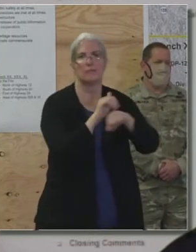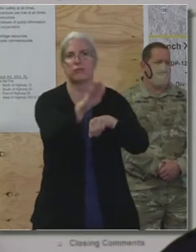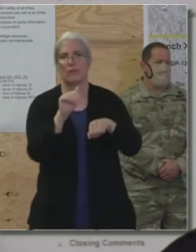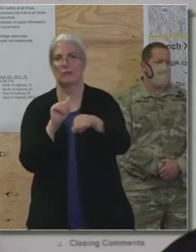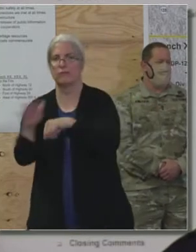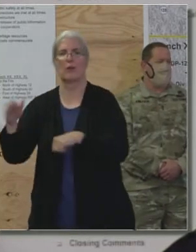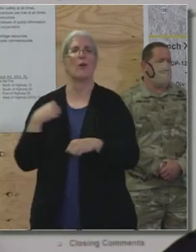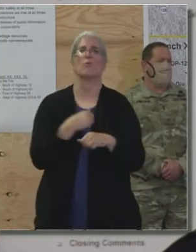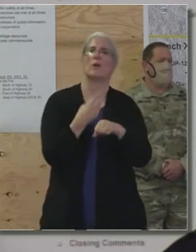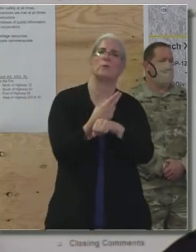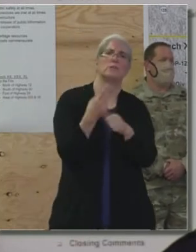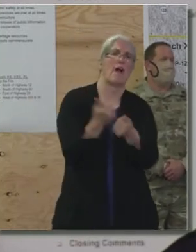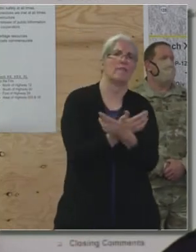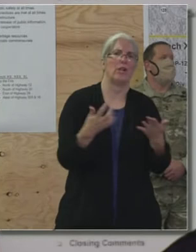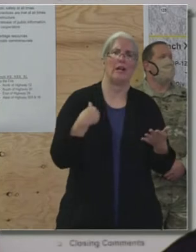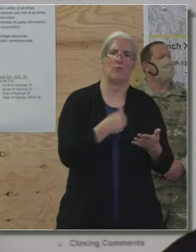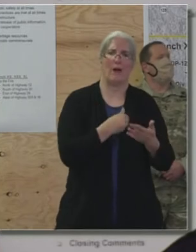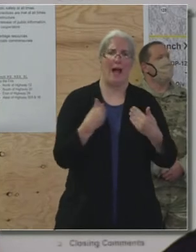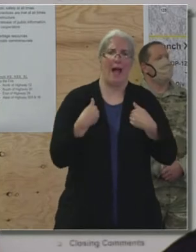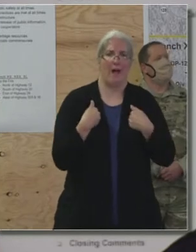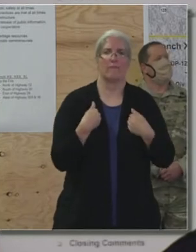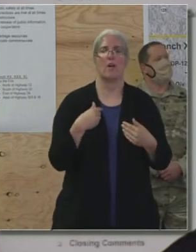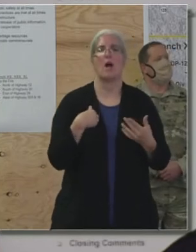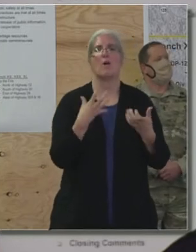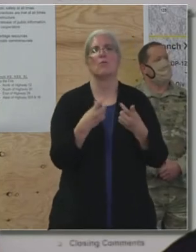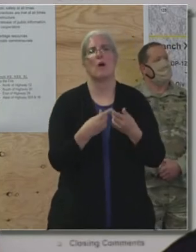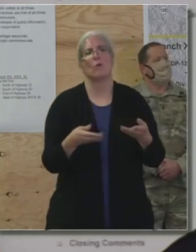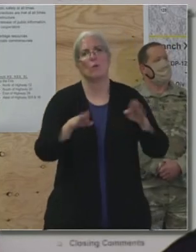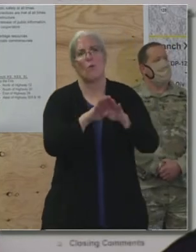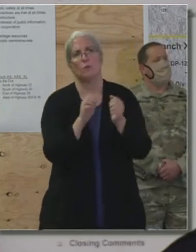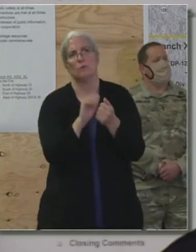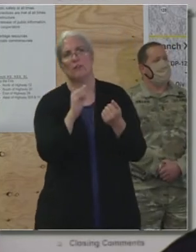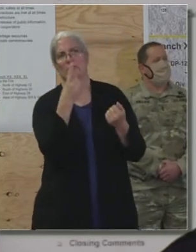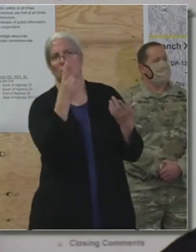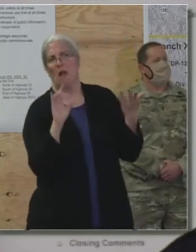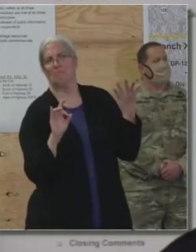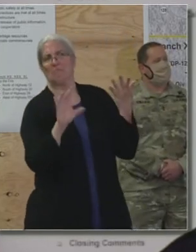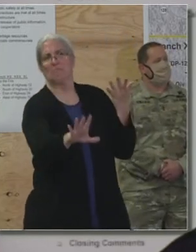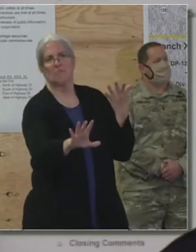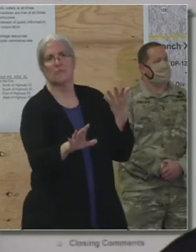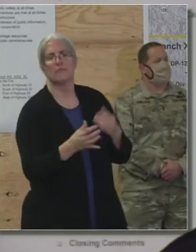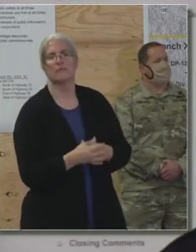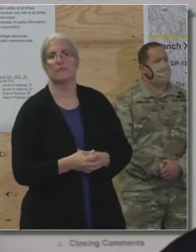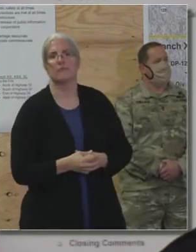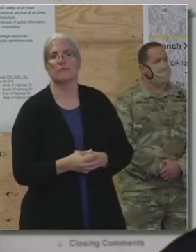quiero cerrar también indicando algo más y eso es qué